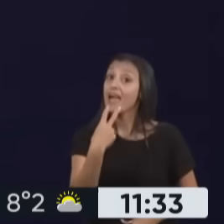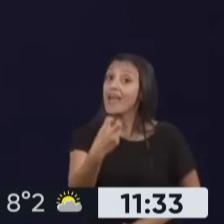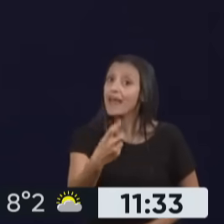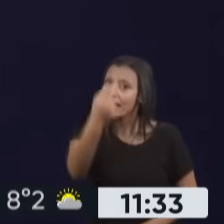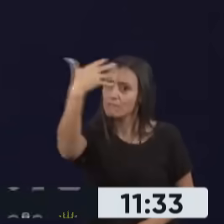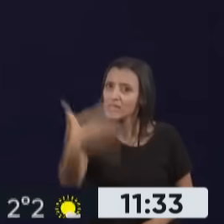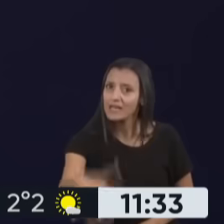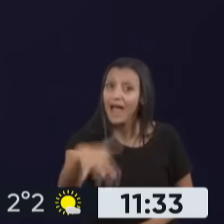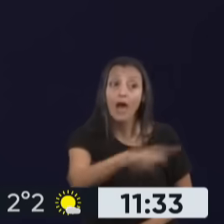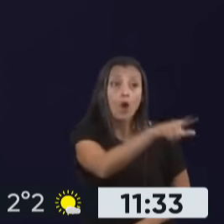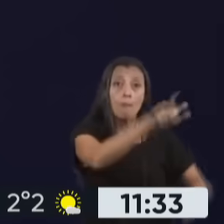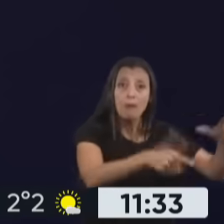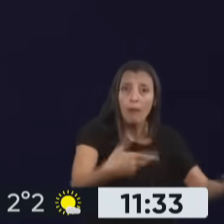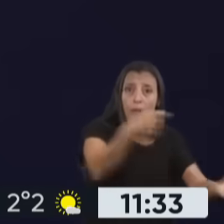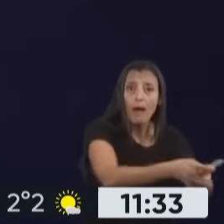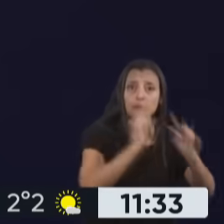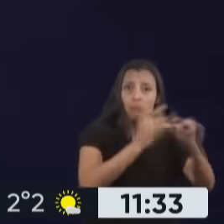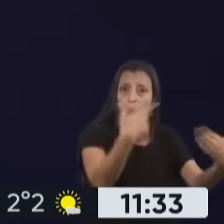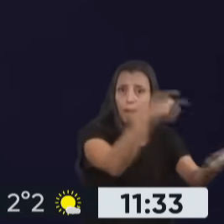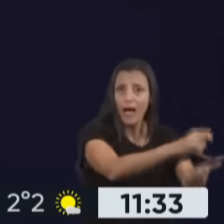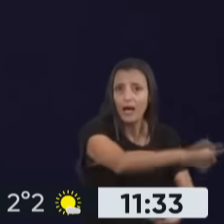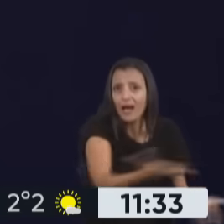y quien pueda pagarla, la tiene que pagar.